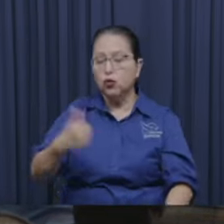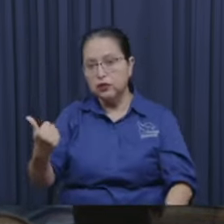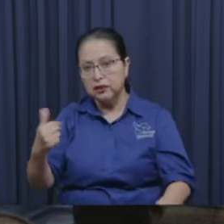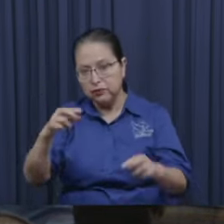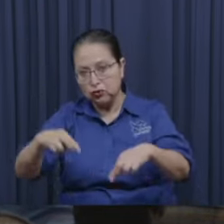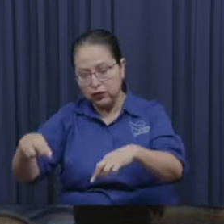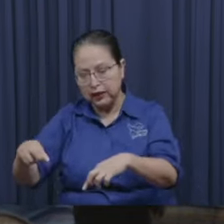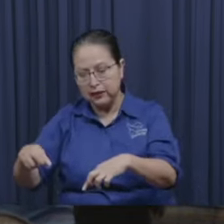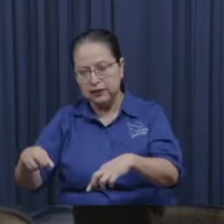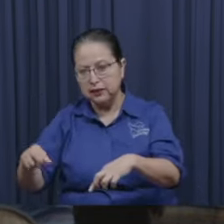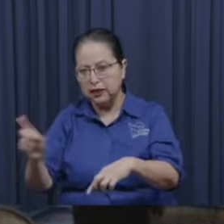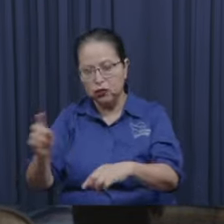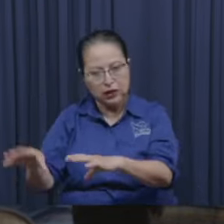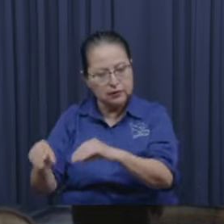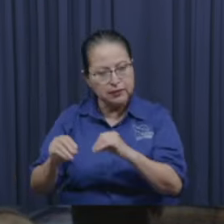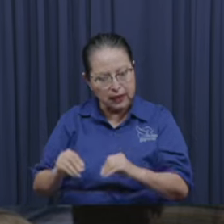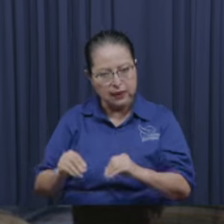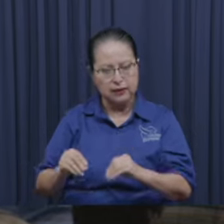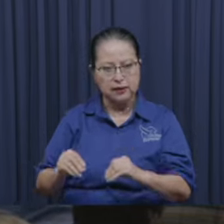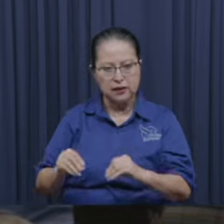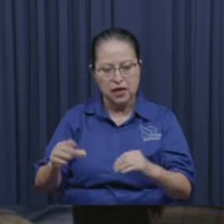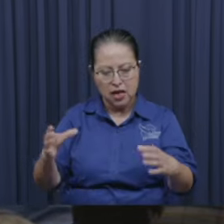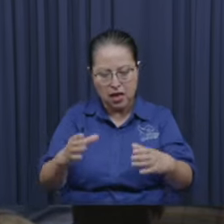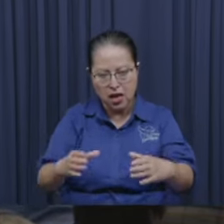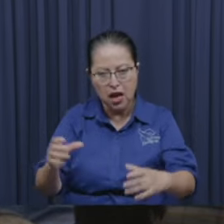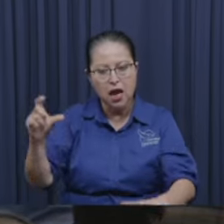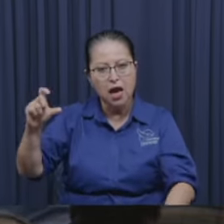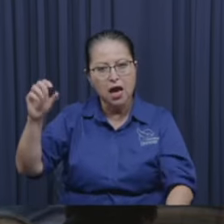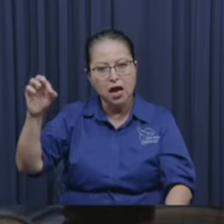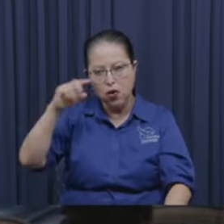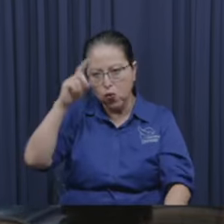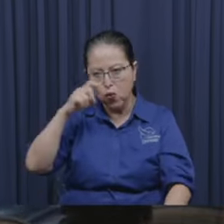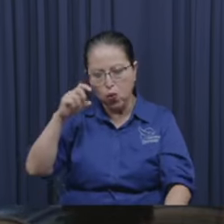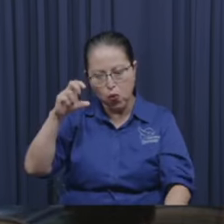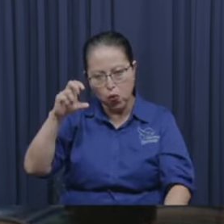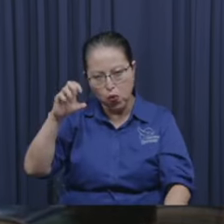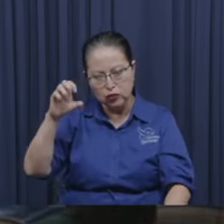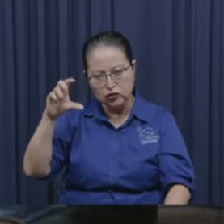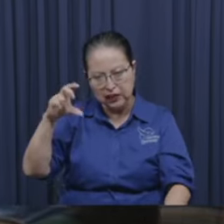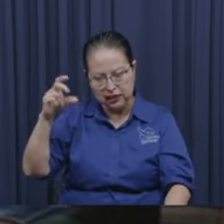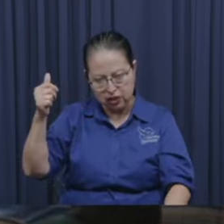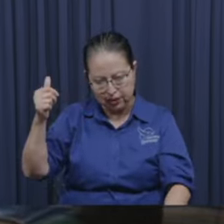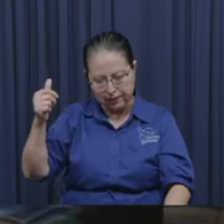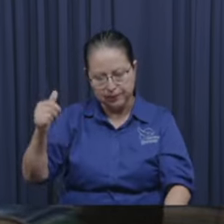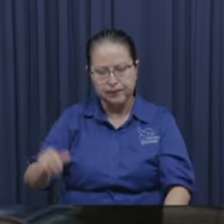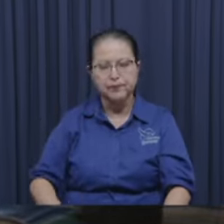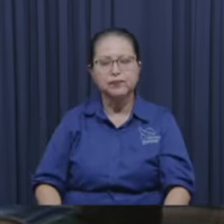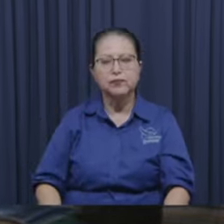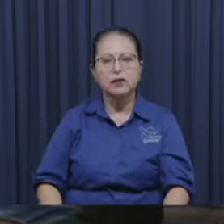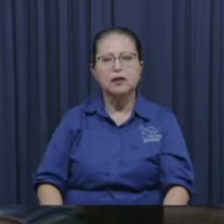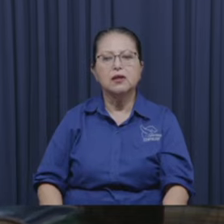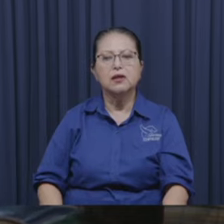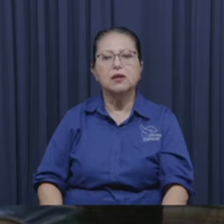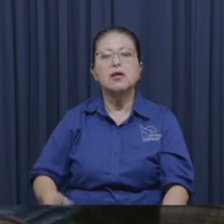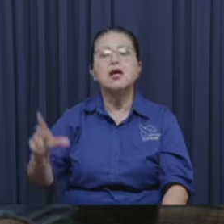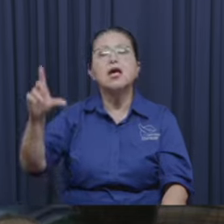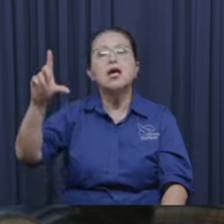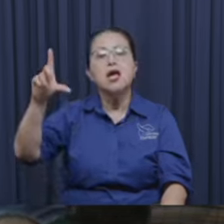salvan pero s hermano digamos lot se salvó él era el justo lot Pero toda su familia se perdió Cuántos